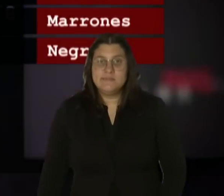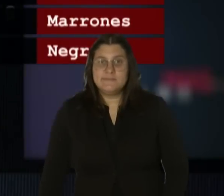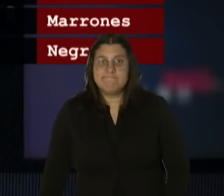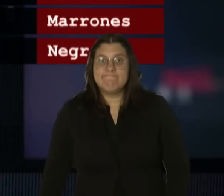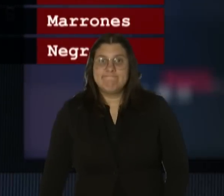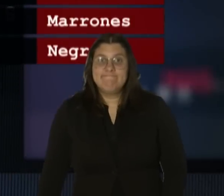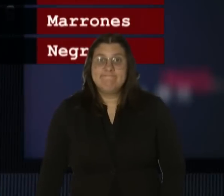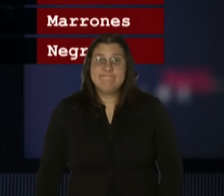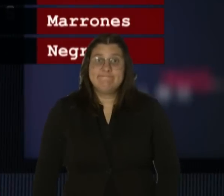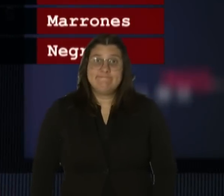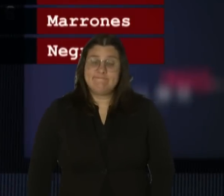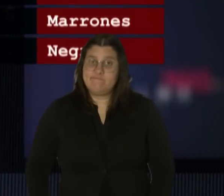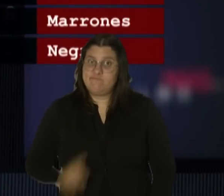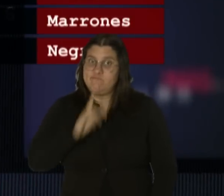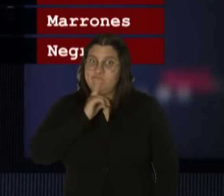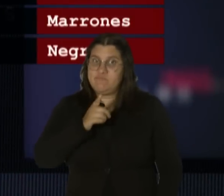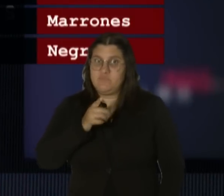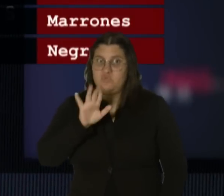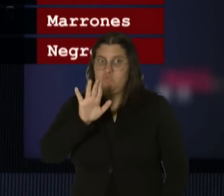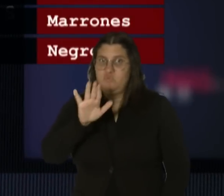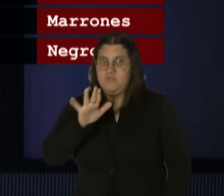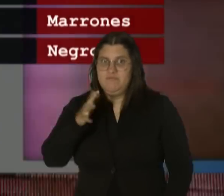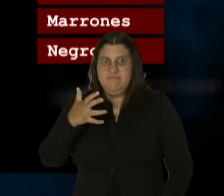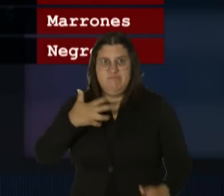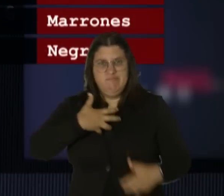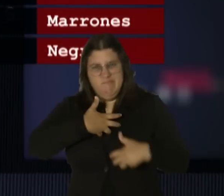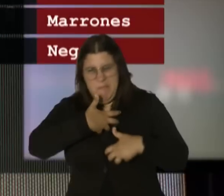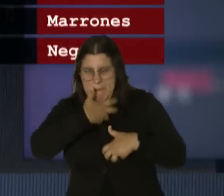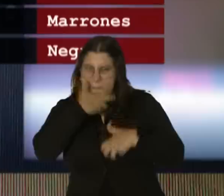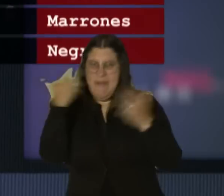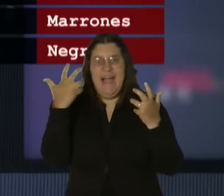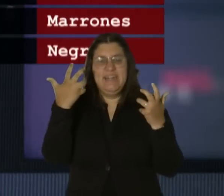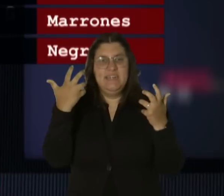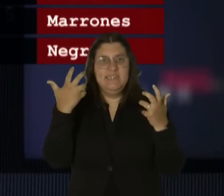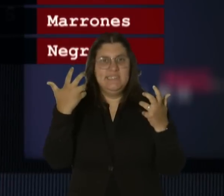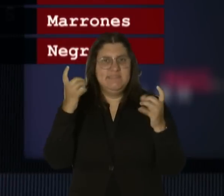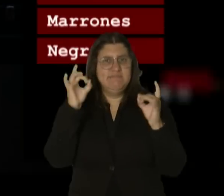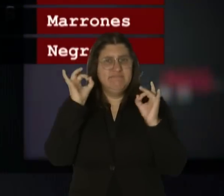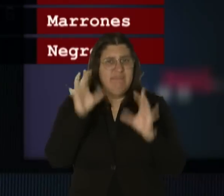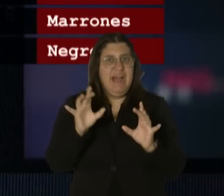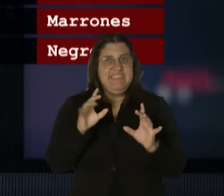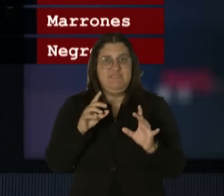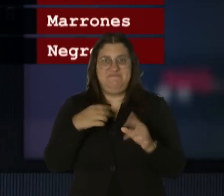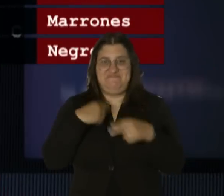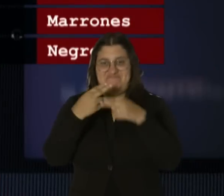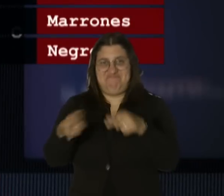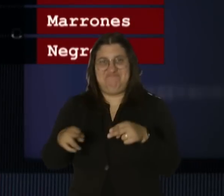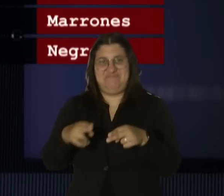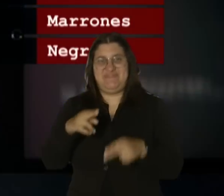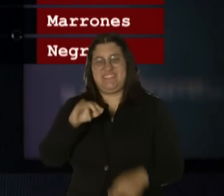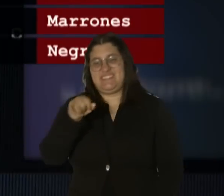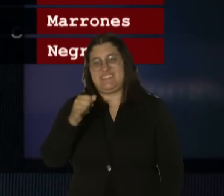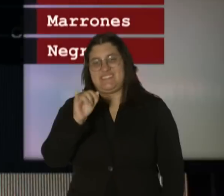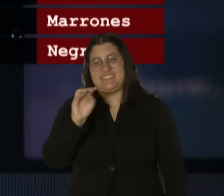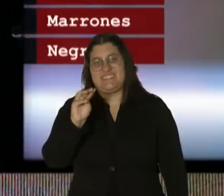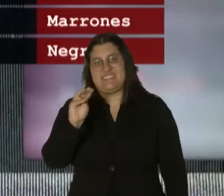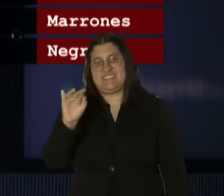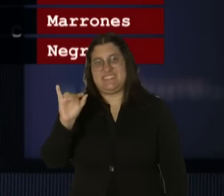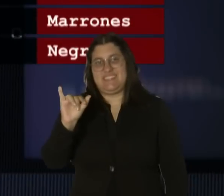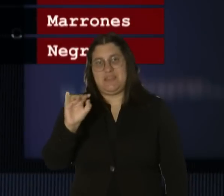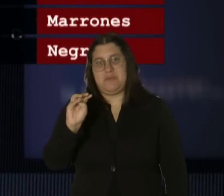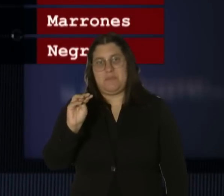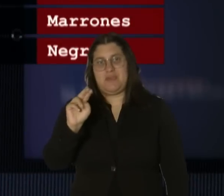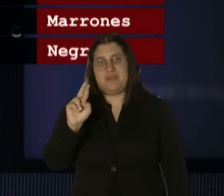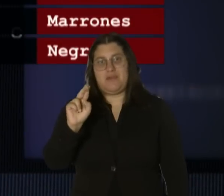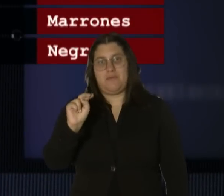Ha sido un temperamento volátil. Jimmy Tirado Cotto, se dice en Jimmy Mundo. Tiene 47 años, su